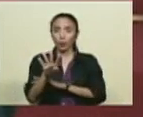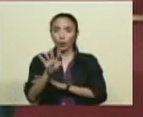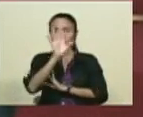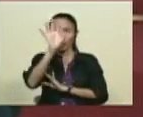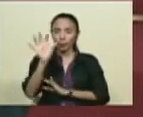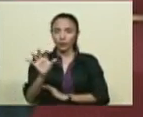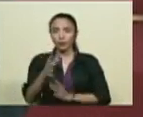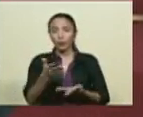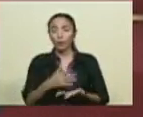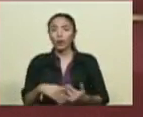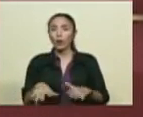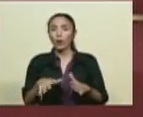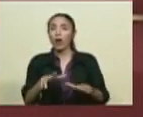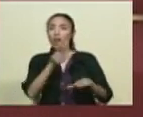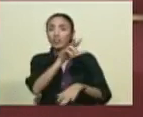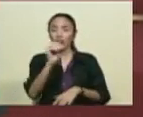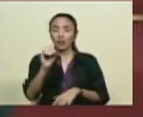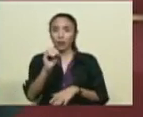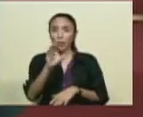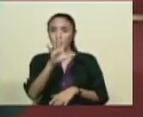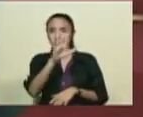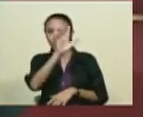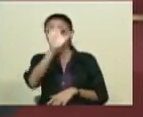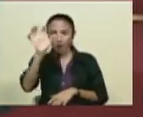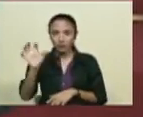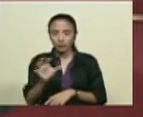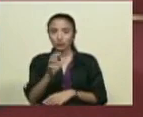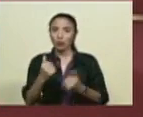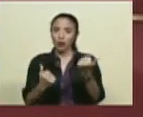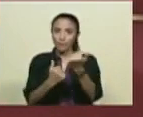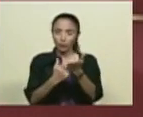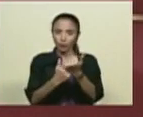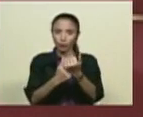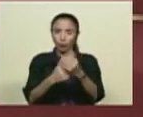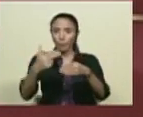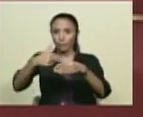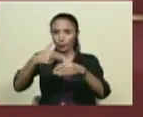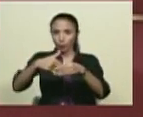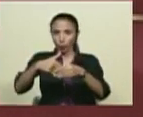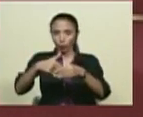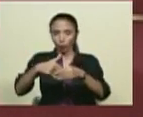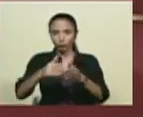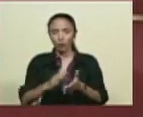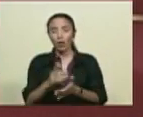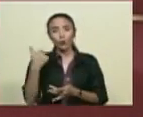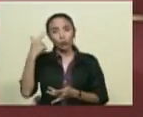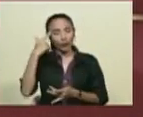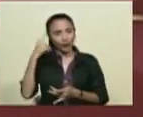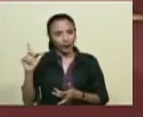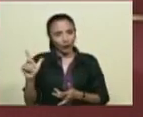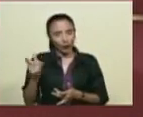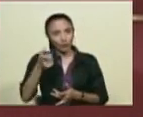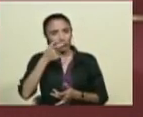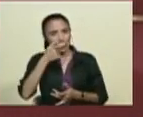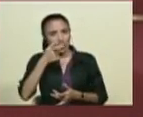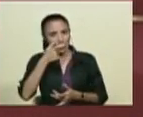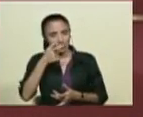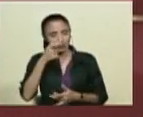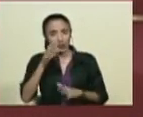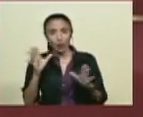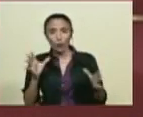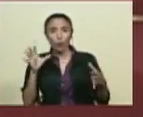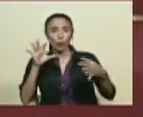llegaríamos a 30 países. Yo creo que el comité de monitoreo conjunto de países OPEP, donde está